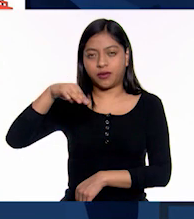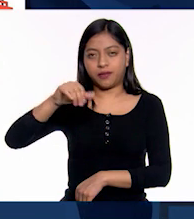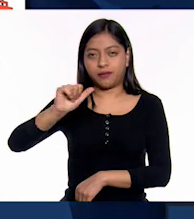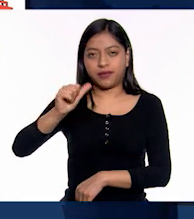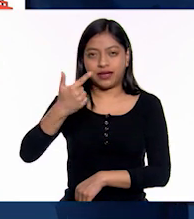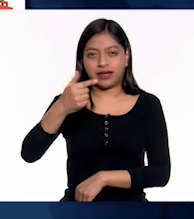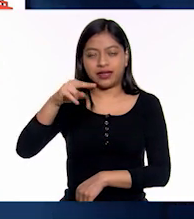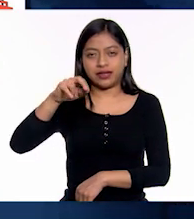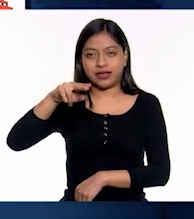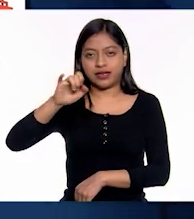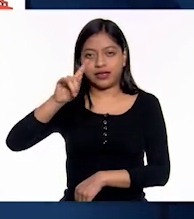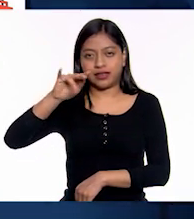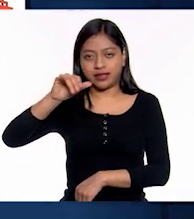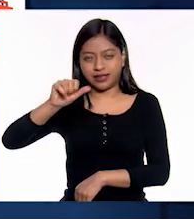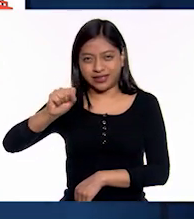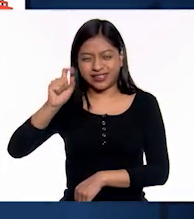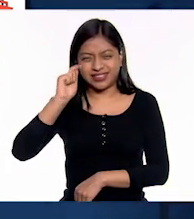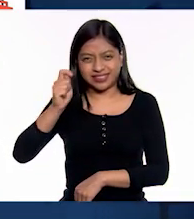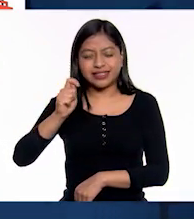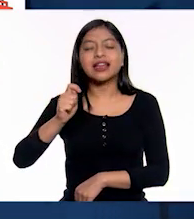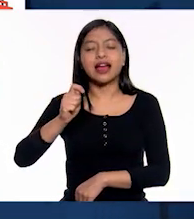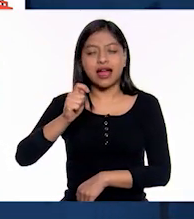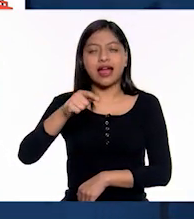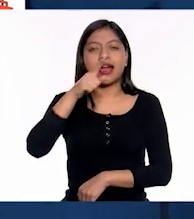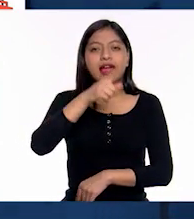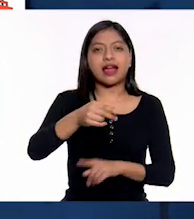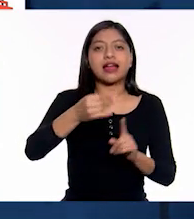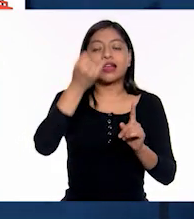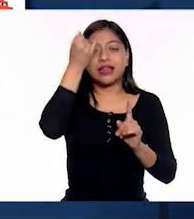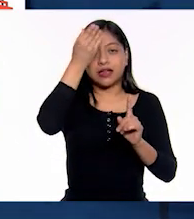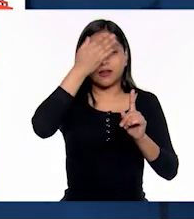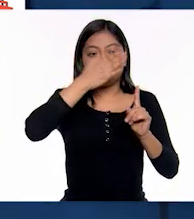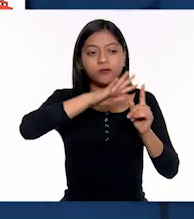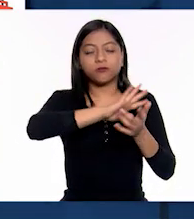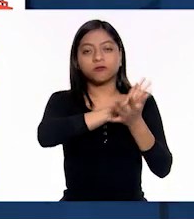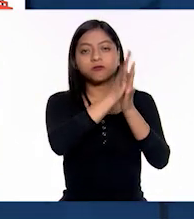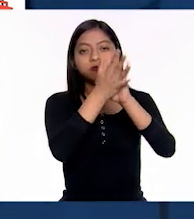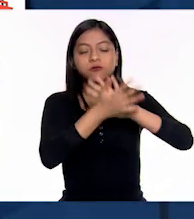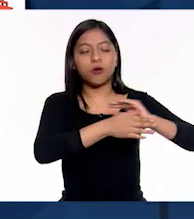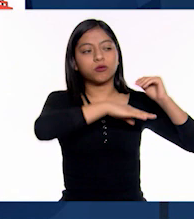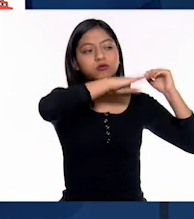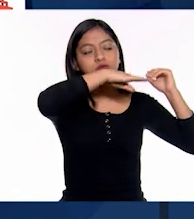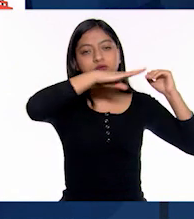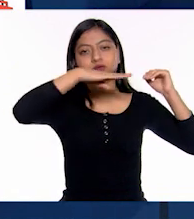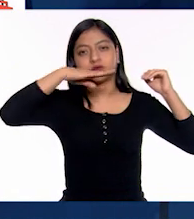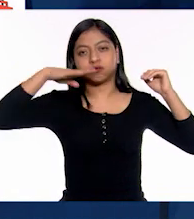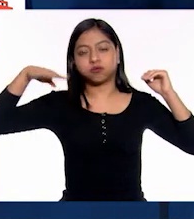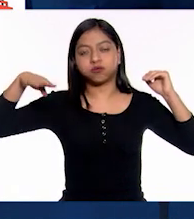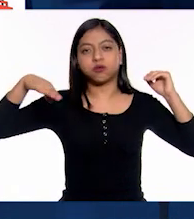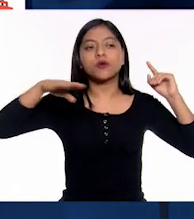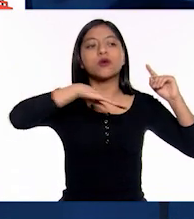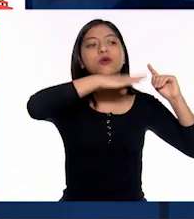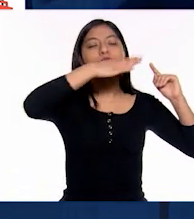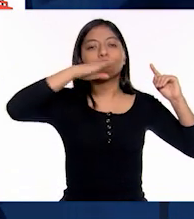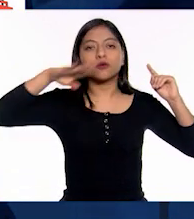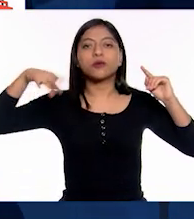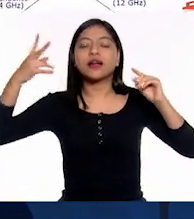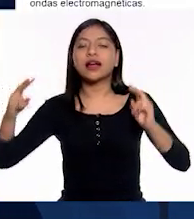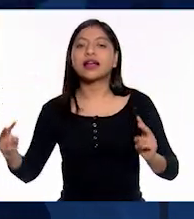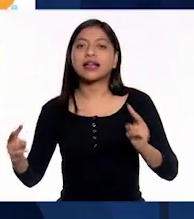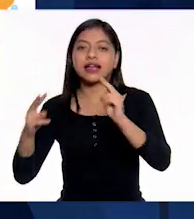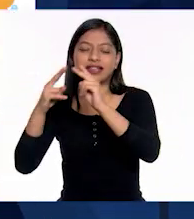la televisión se propaga en ondas a todas direcciones, como una onda, hasta que llega a la antena del